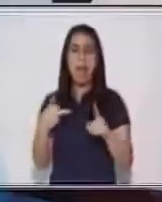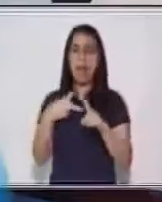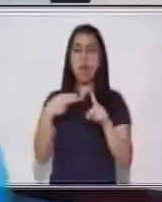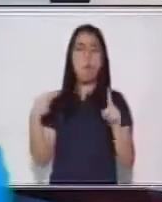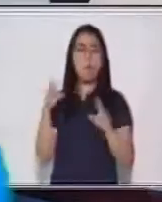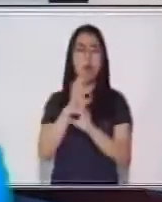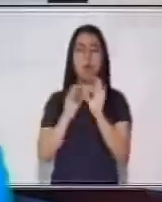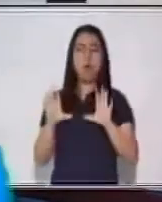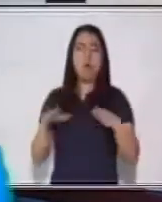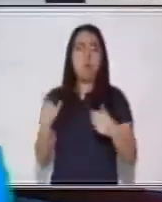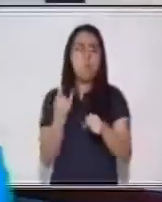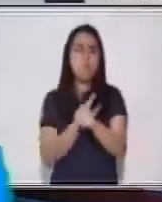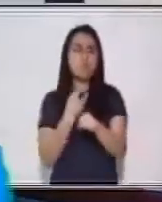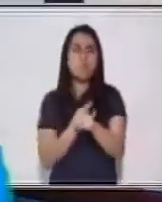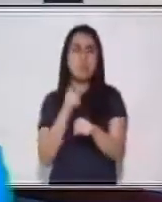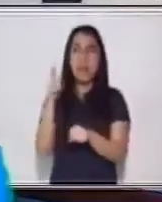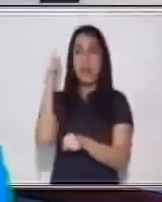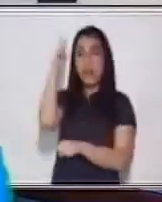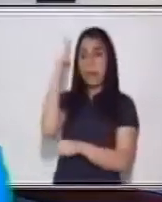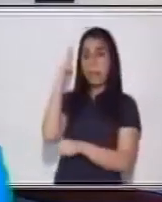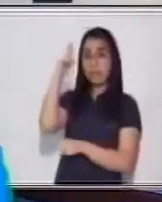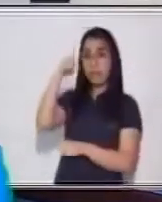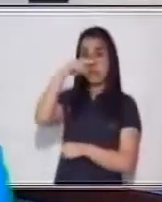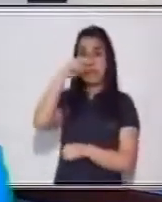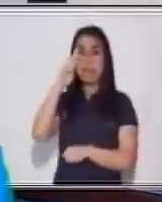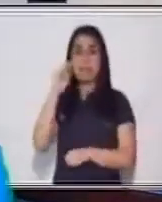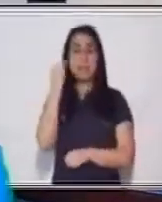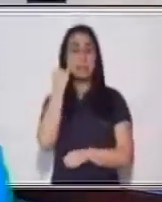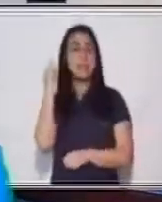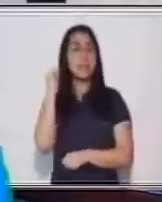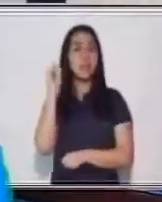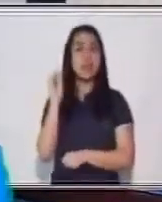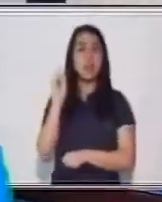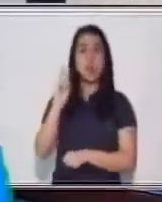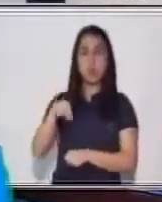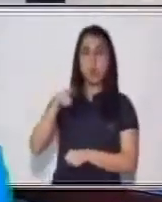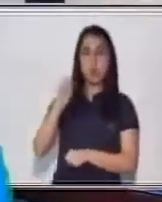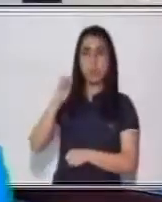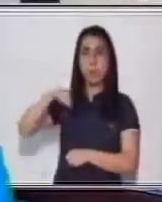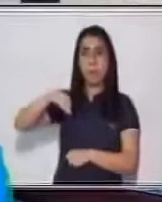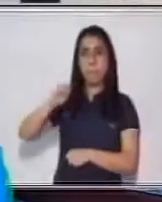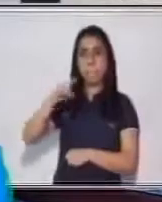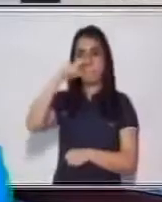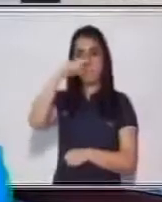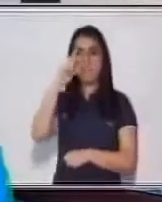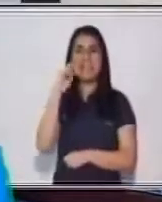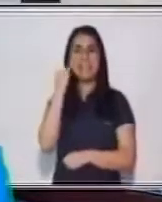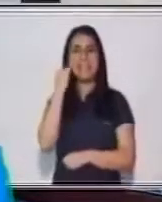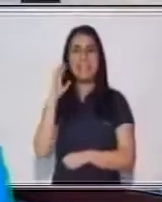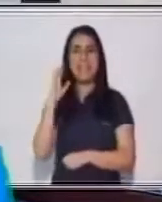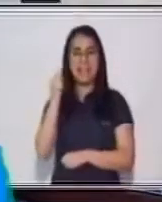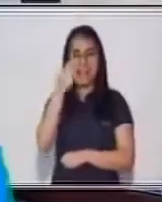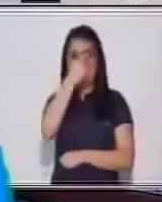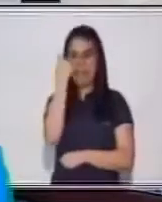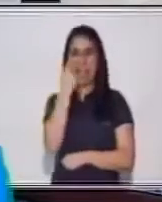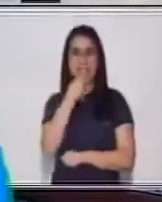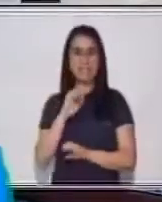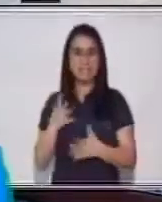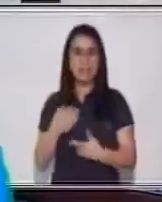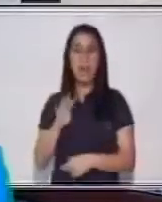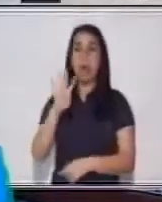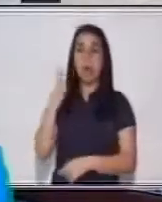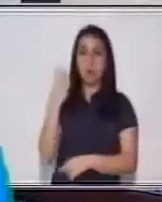razones trigonométricas del área de matemática para el grado de cuarto bachillerato. Si en casa de alguna persona